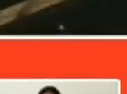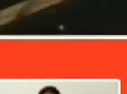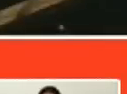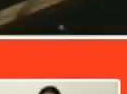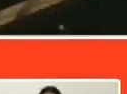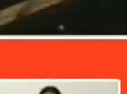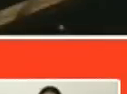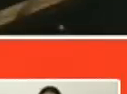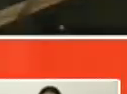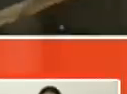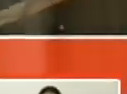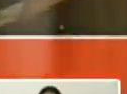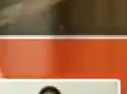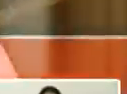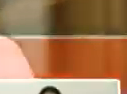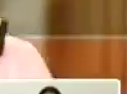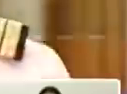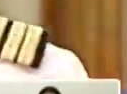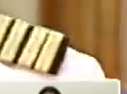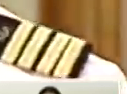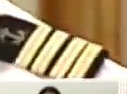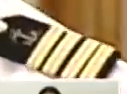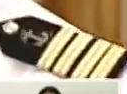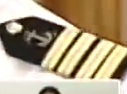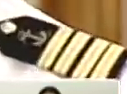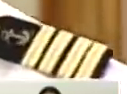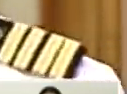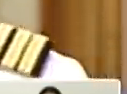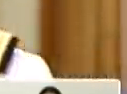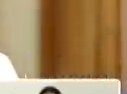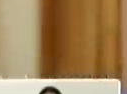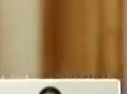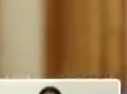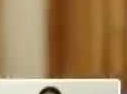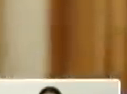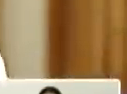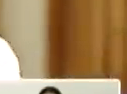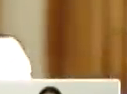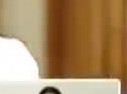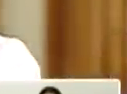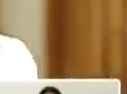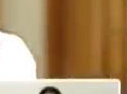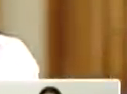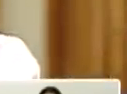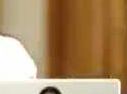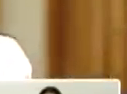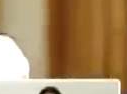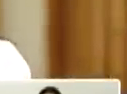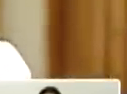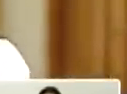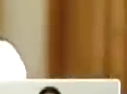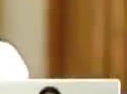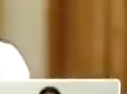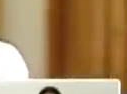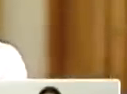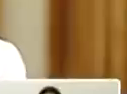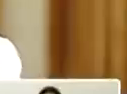fue pinchado también. Porque cuando... Un día antes, cuando ya